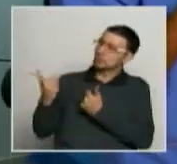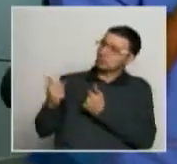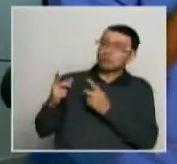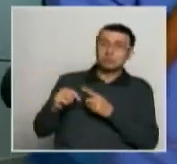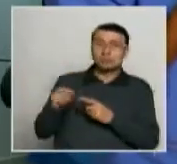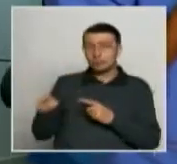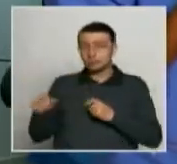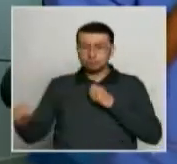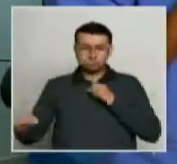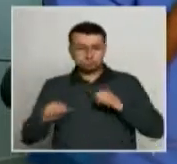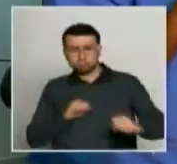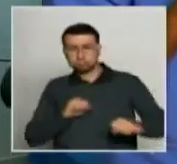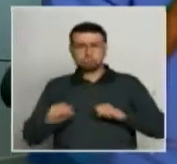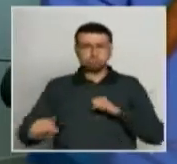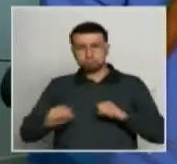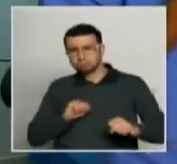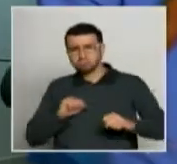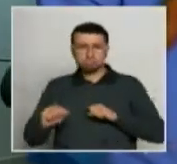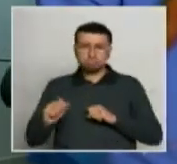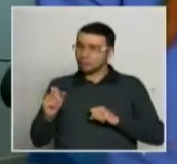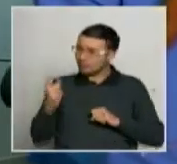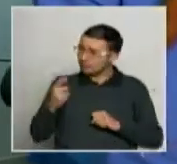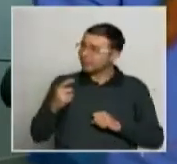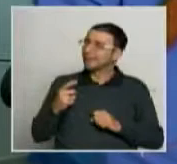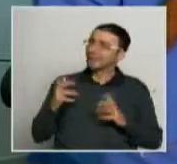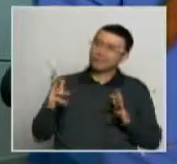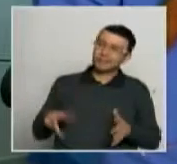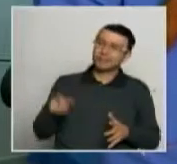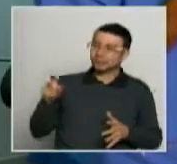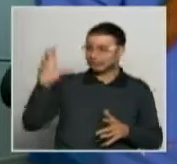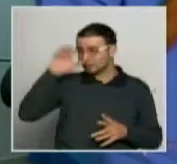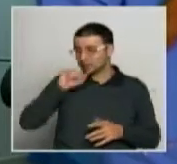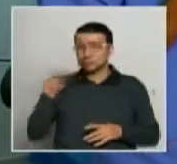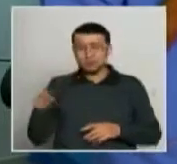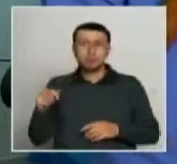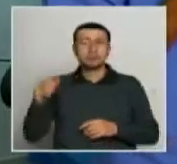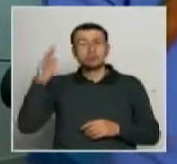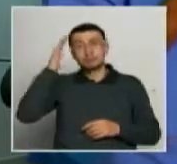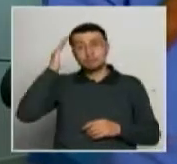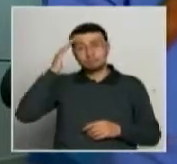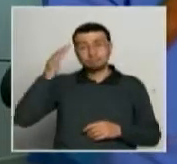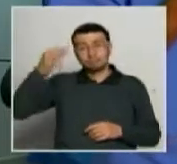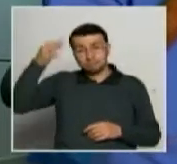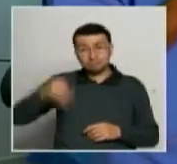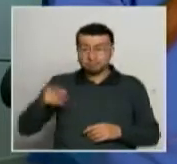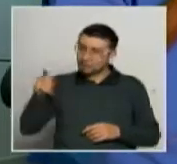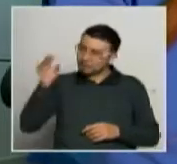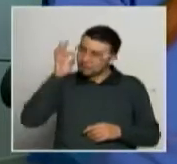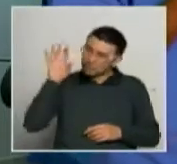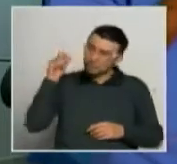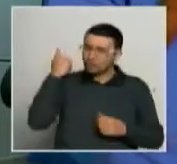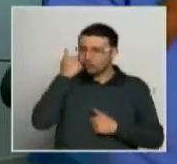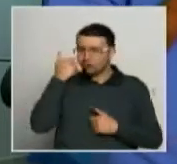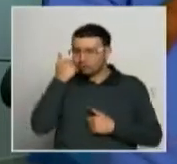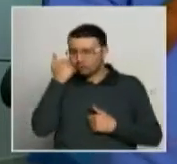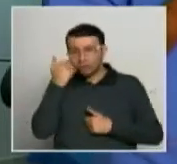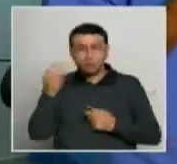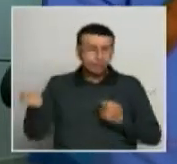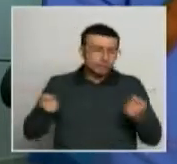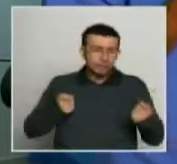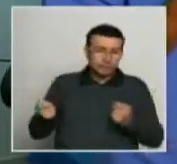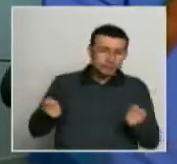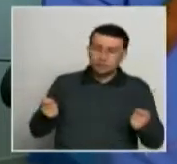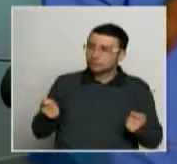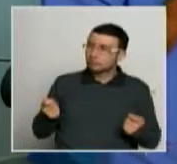hacemos físico del paciente, también nos podemos apoyar en que sea más una patología o venosa o arterial, y le